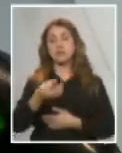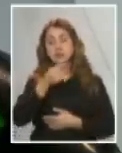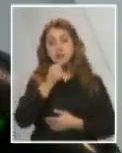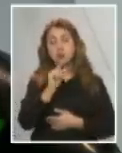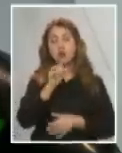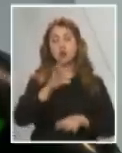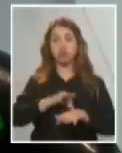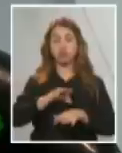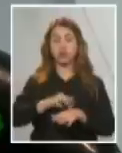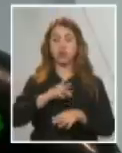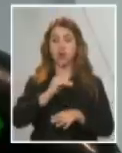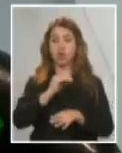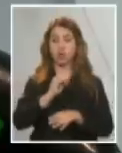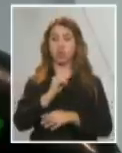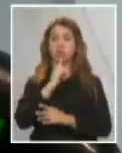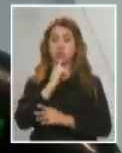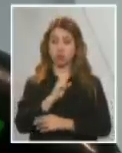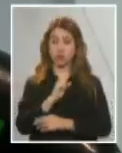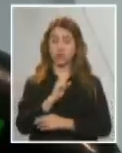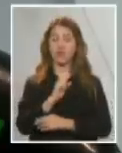rato la doctora Dote,